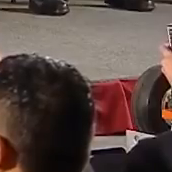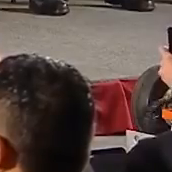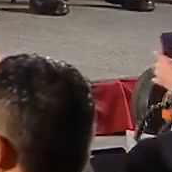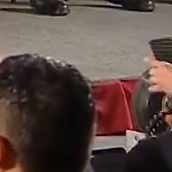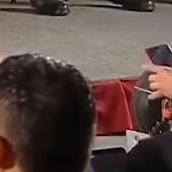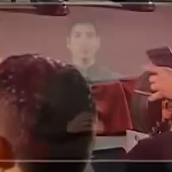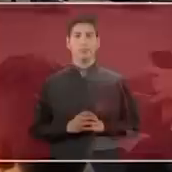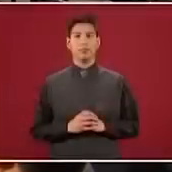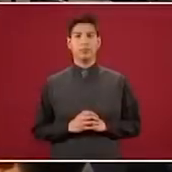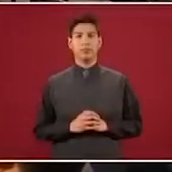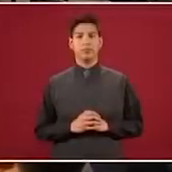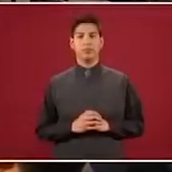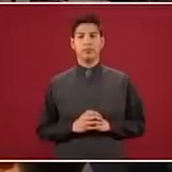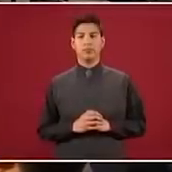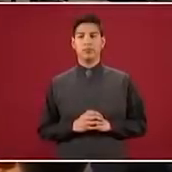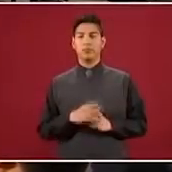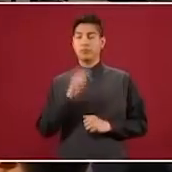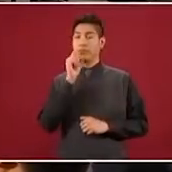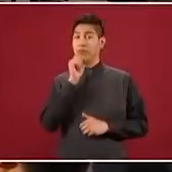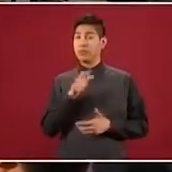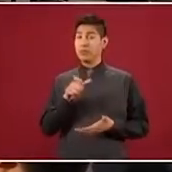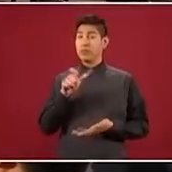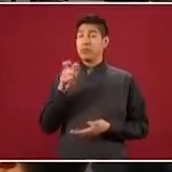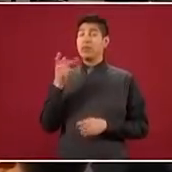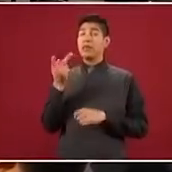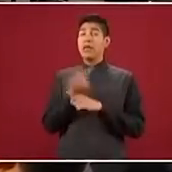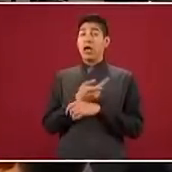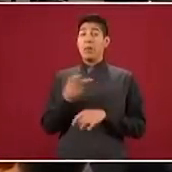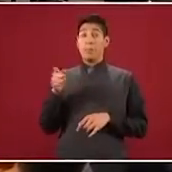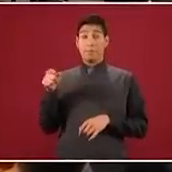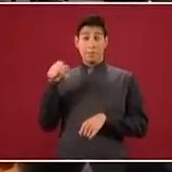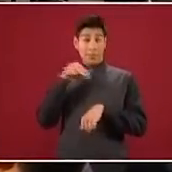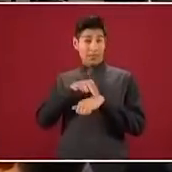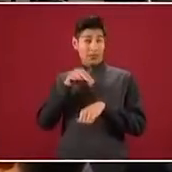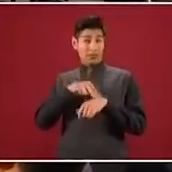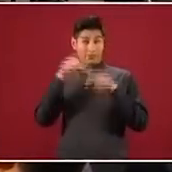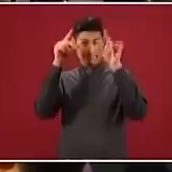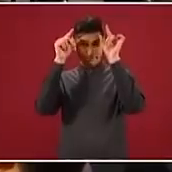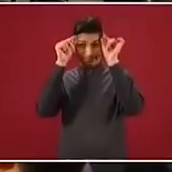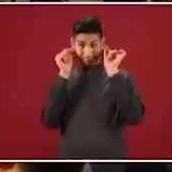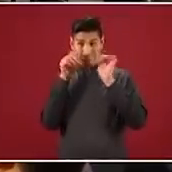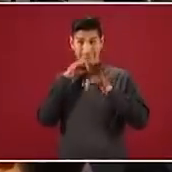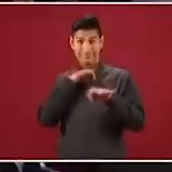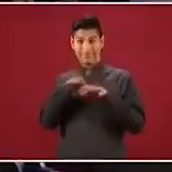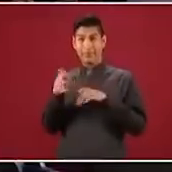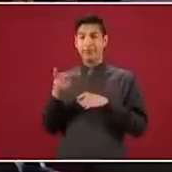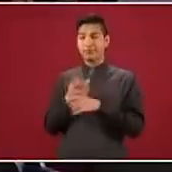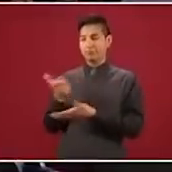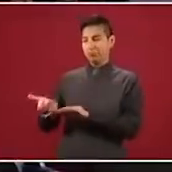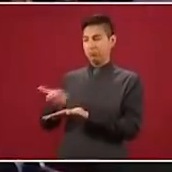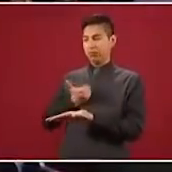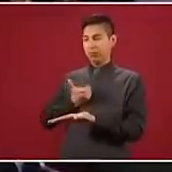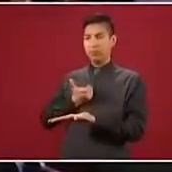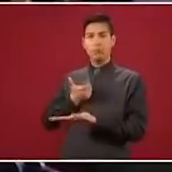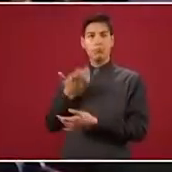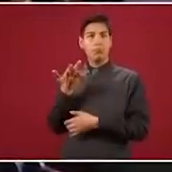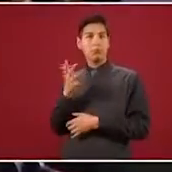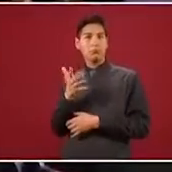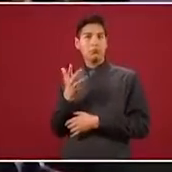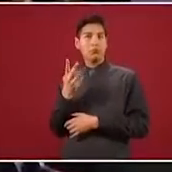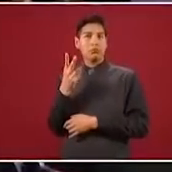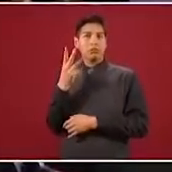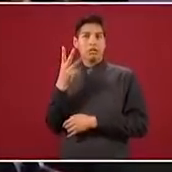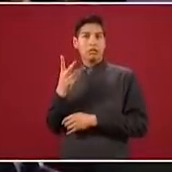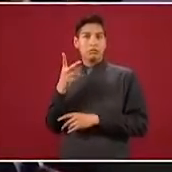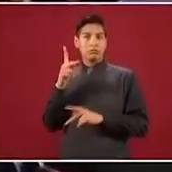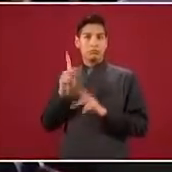secciones cobran a los médicos, enfermeras y trabajadores hasta 3 quincenas para renovar el contrato con el